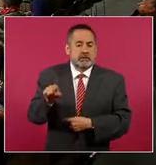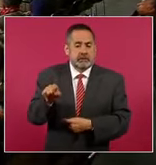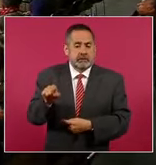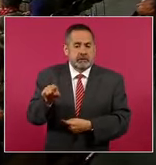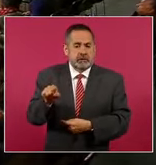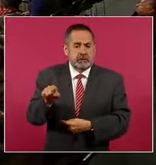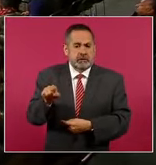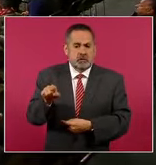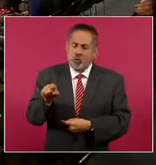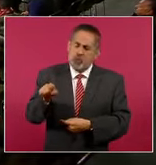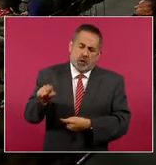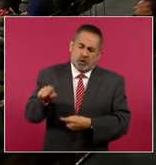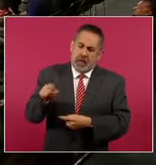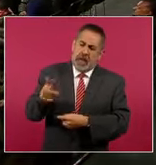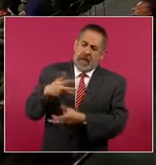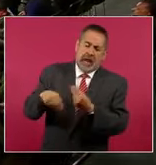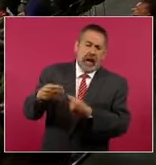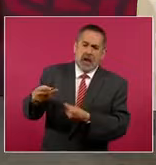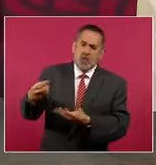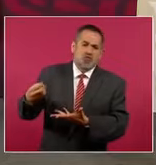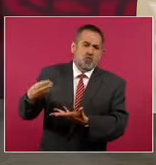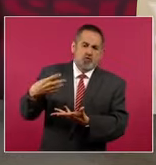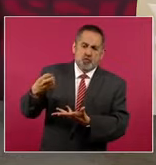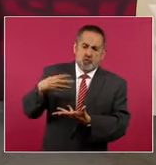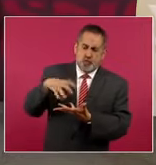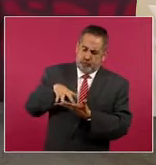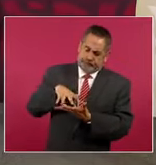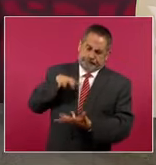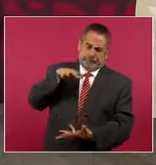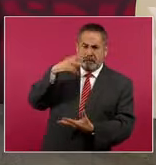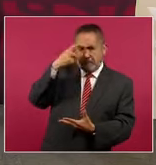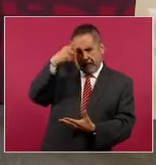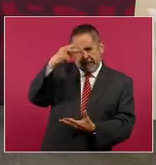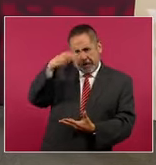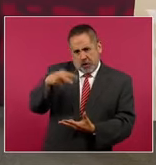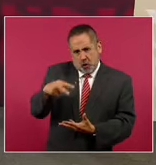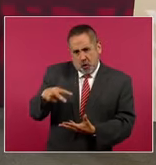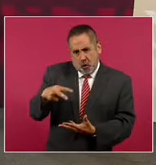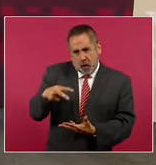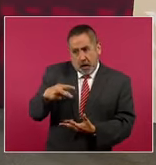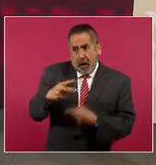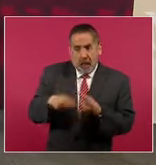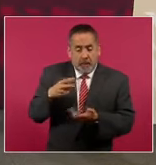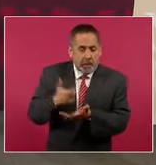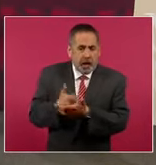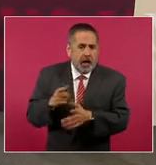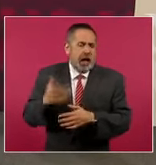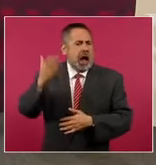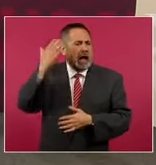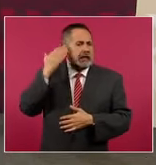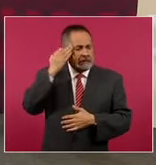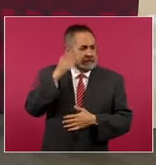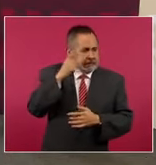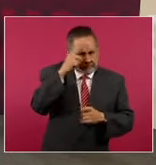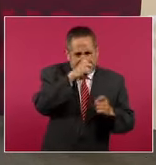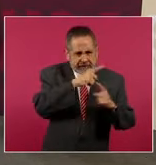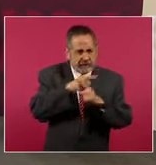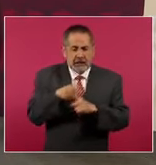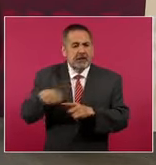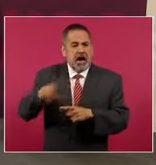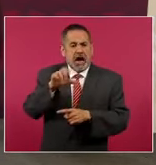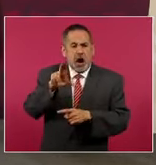le aportaron mucho a México en los momentos más